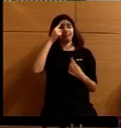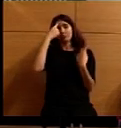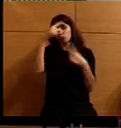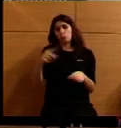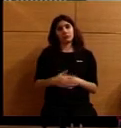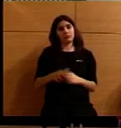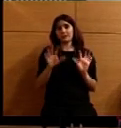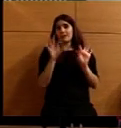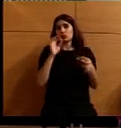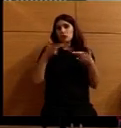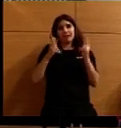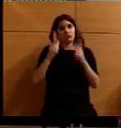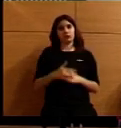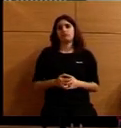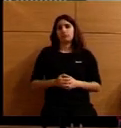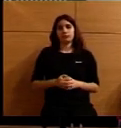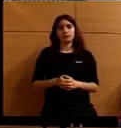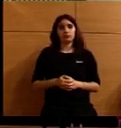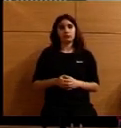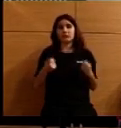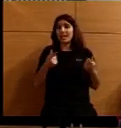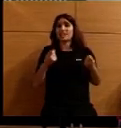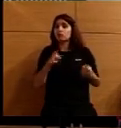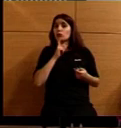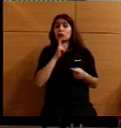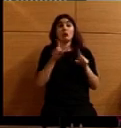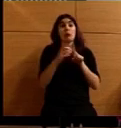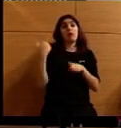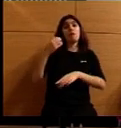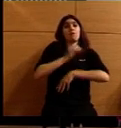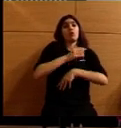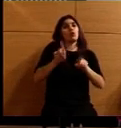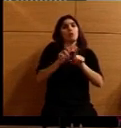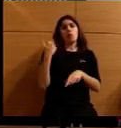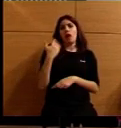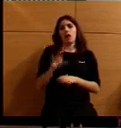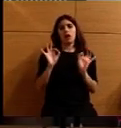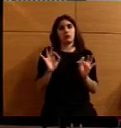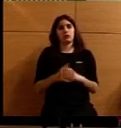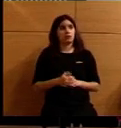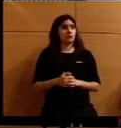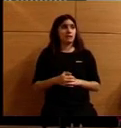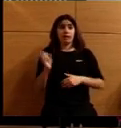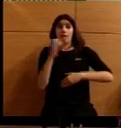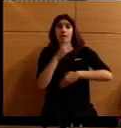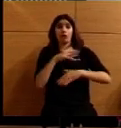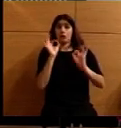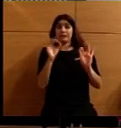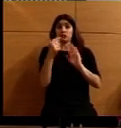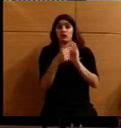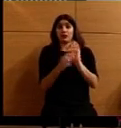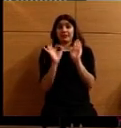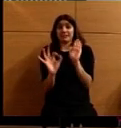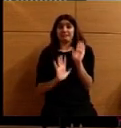los ayuntamientos pues deciden dónde lo gastan, como el otro fondo. Es así, el fondo es así, tiene esas